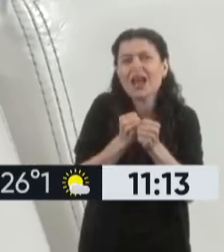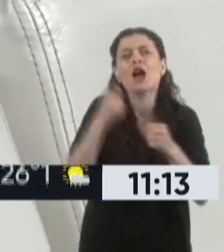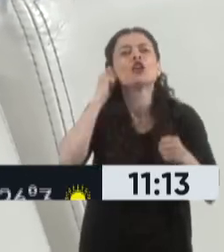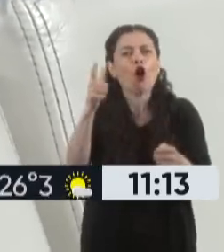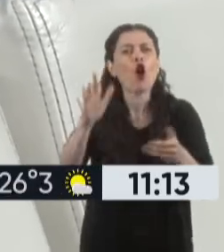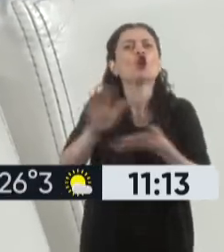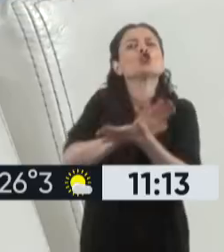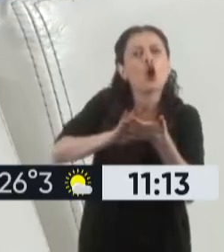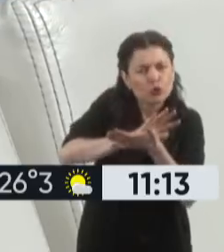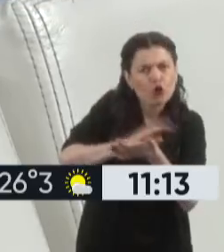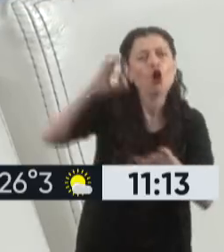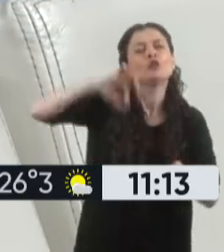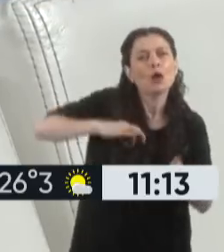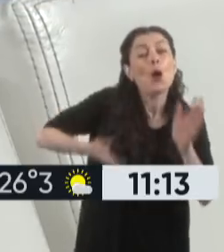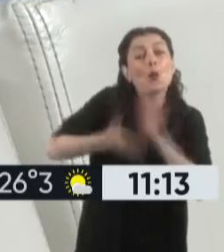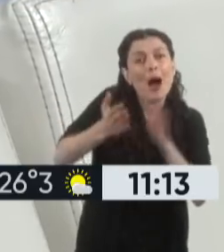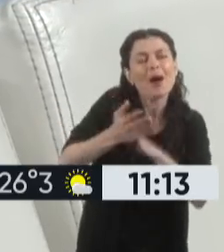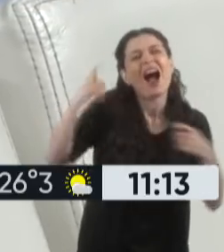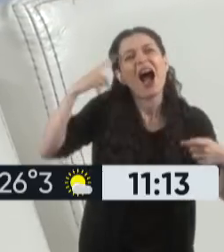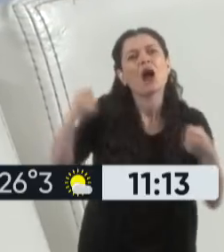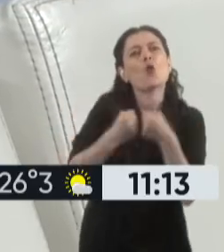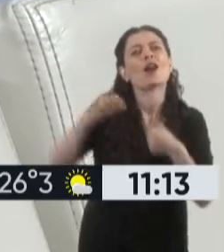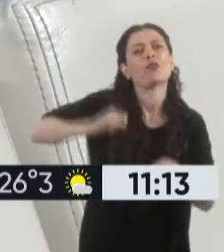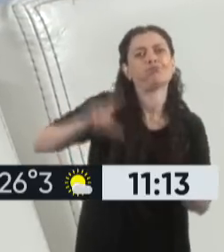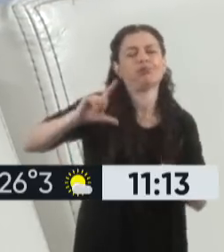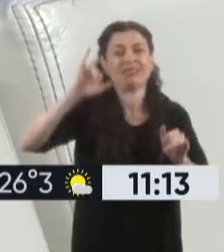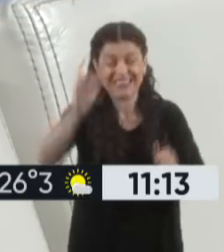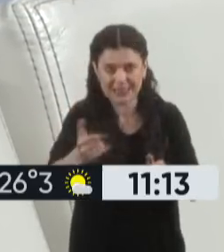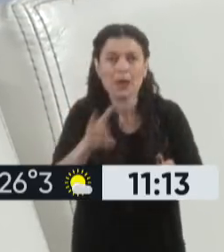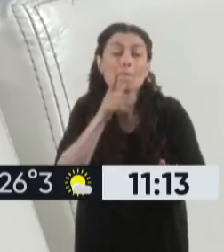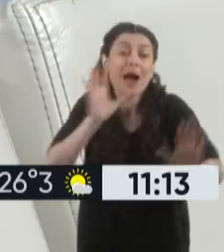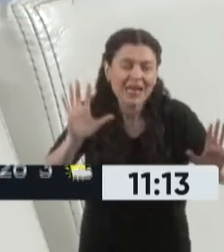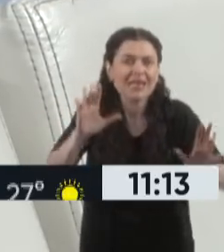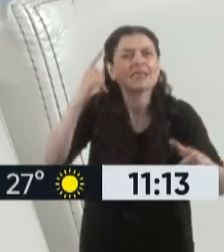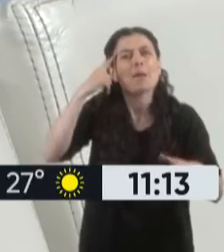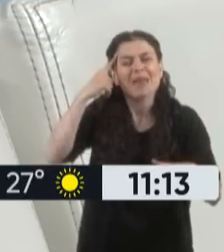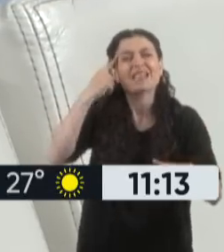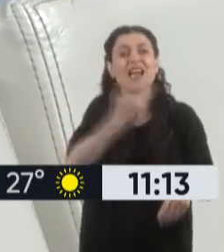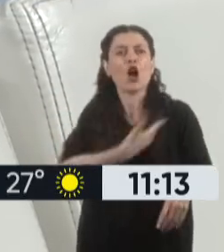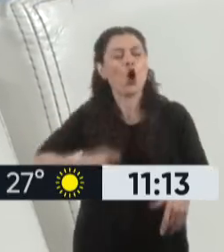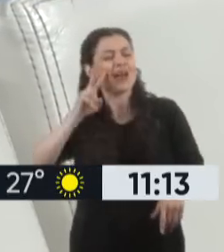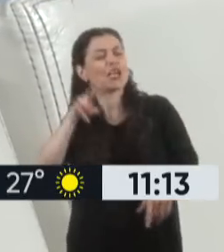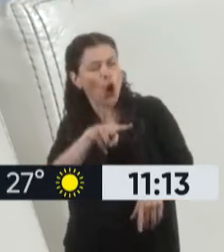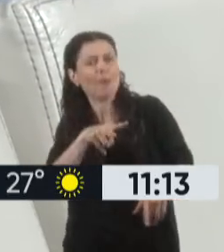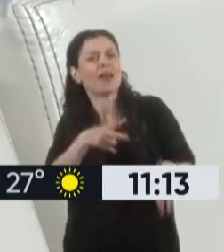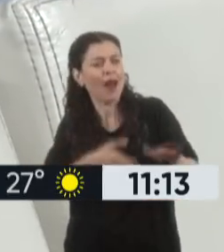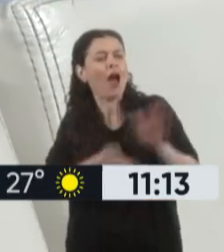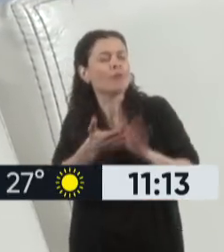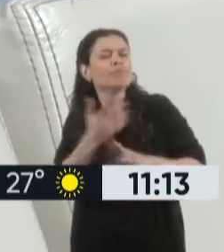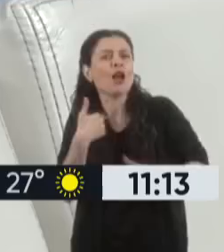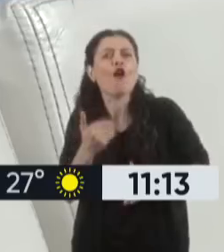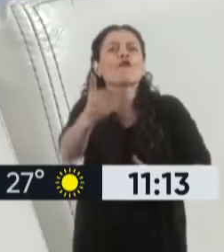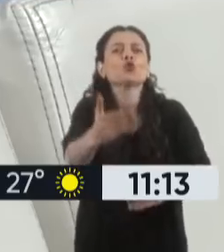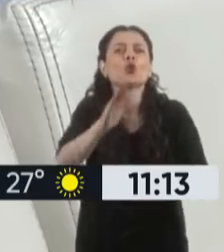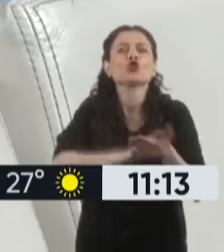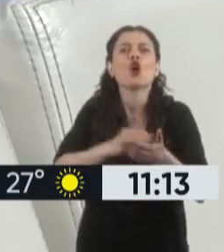o están por aprobarse la paritaria. Si esto cambia el panorama para el gobierno respecto del futuro de la empresa, ¿sí?